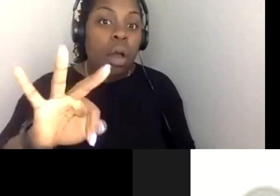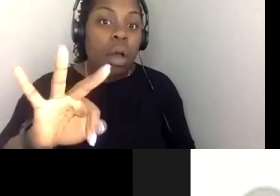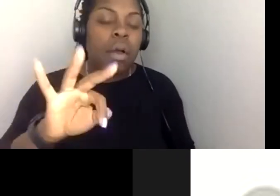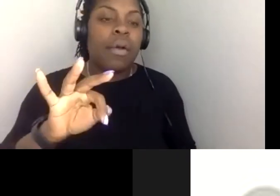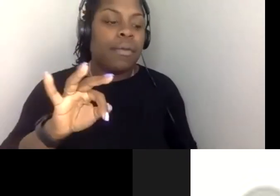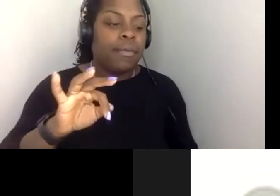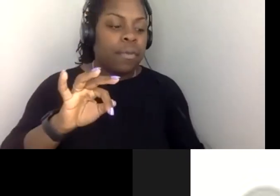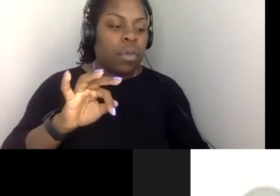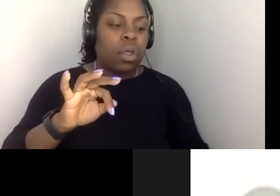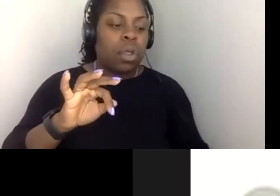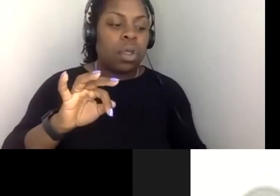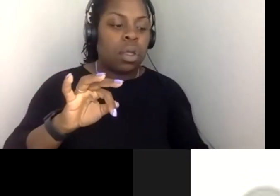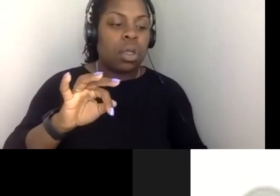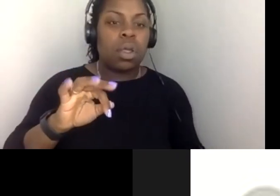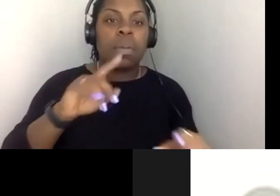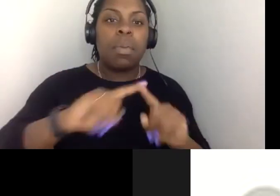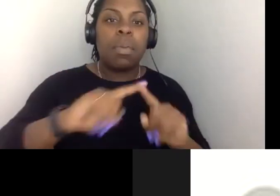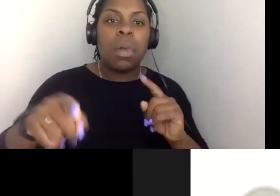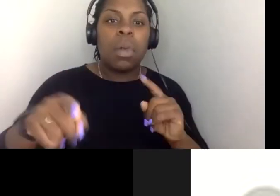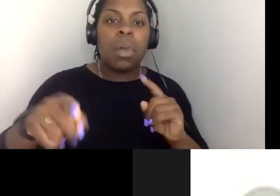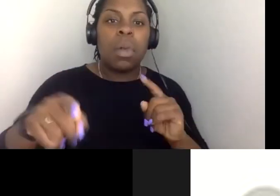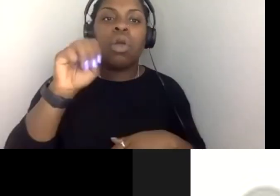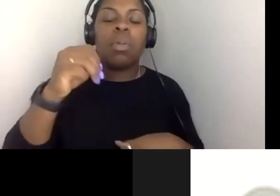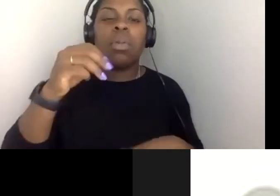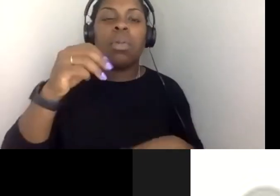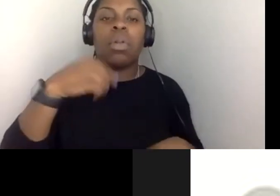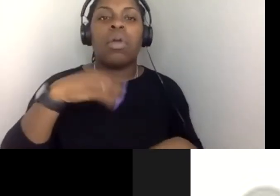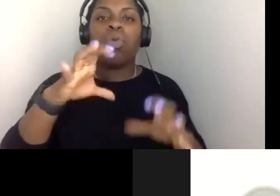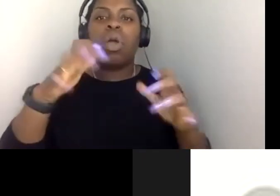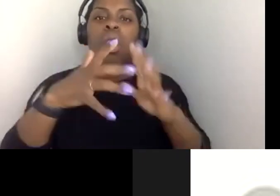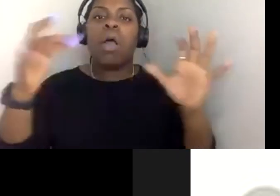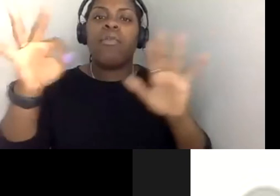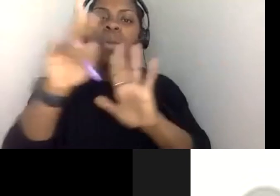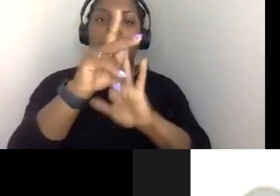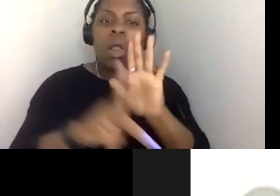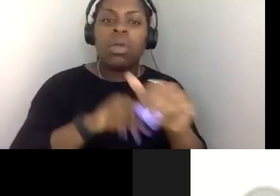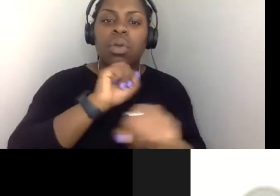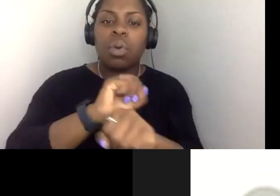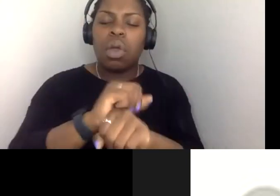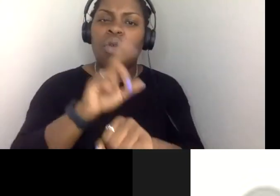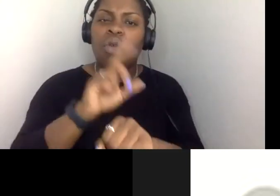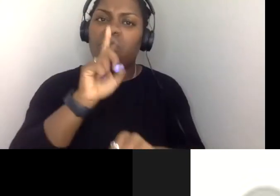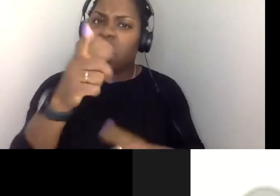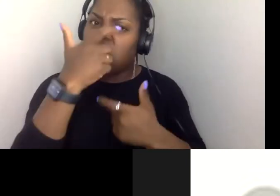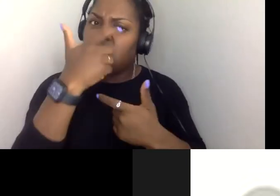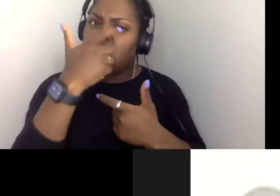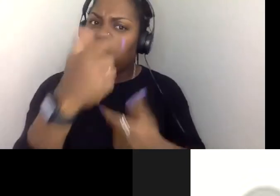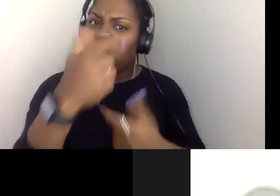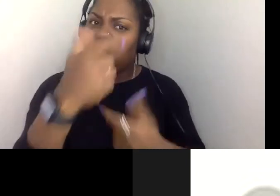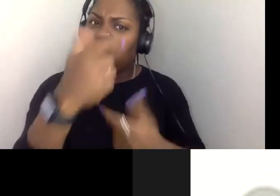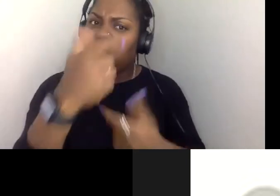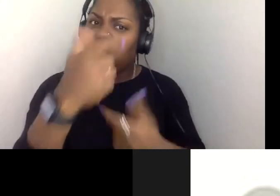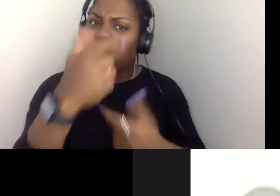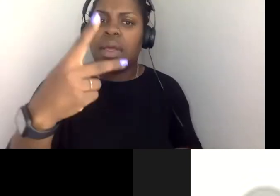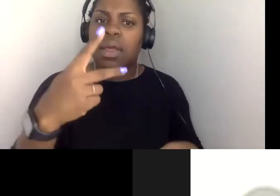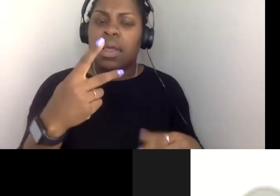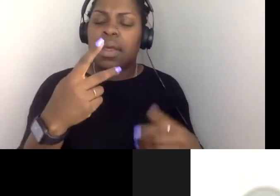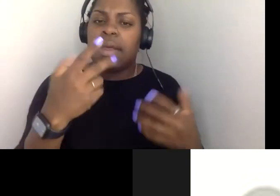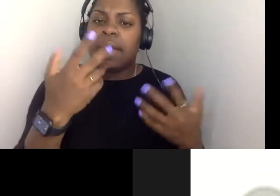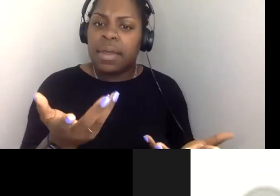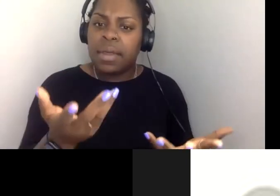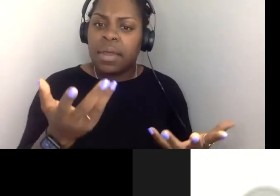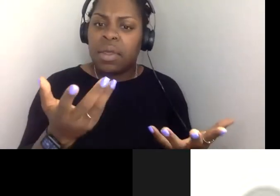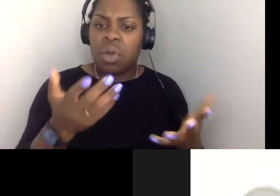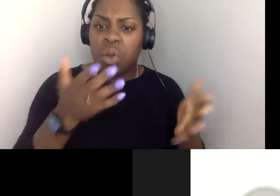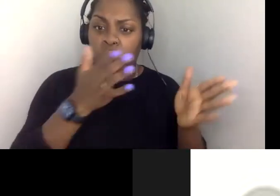personas no reconocen o no tienen conciencia, pero yo hago mucho trabajo política y estaba muy interesada